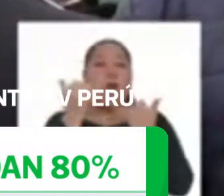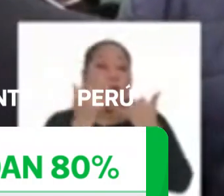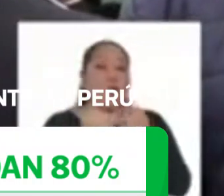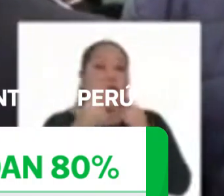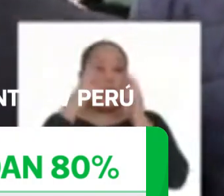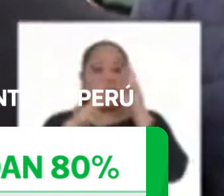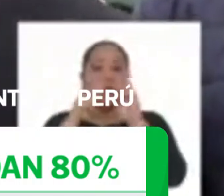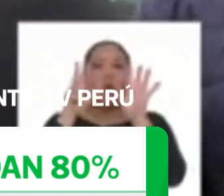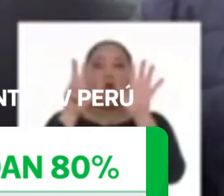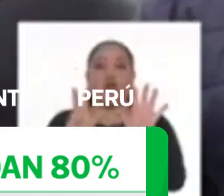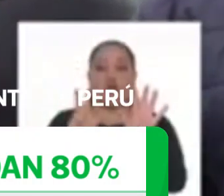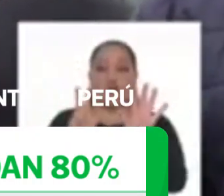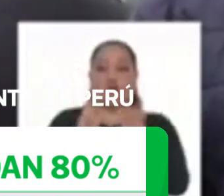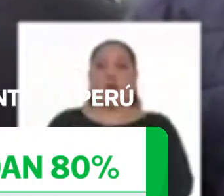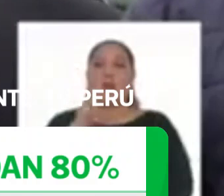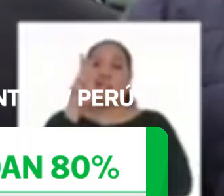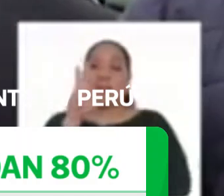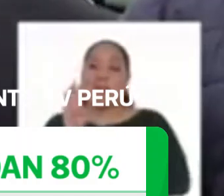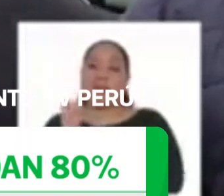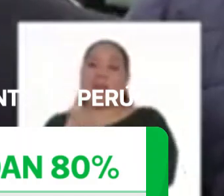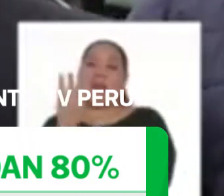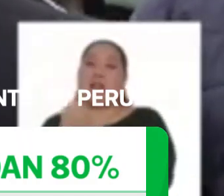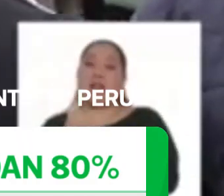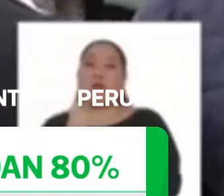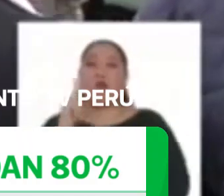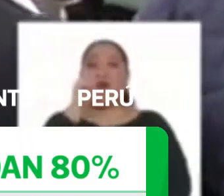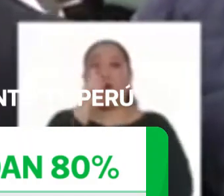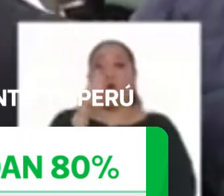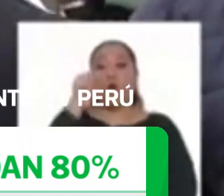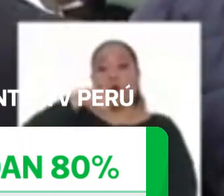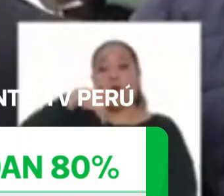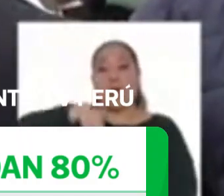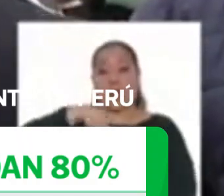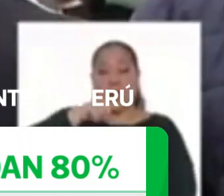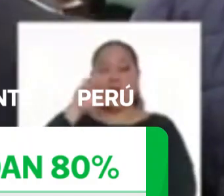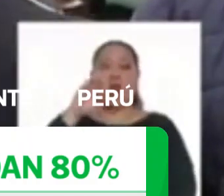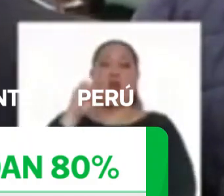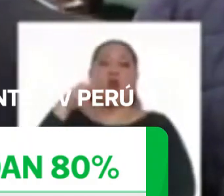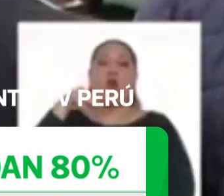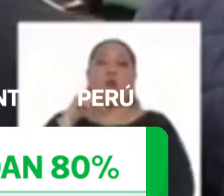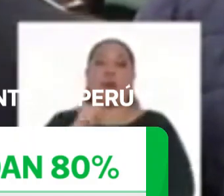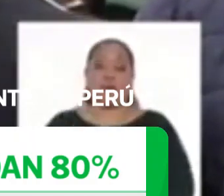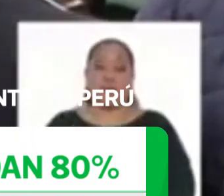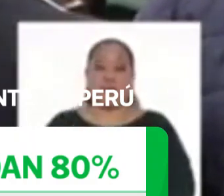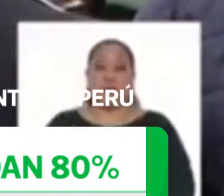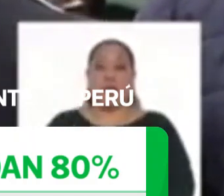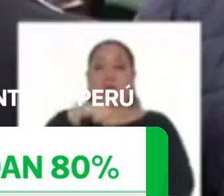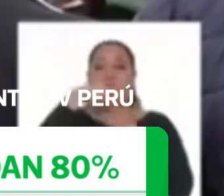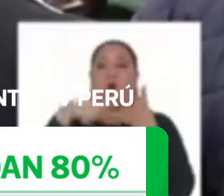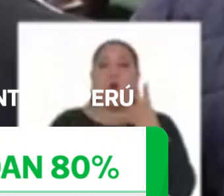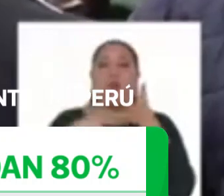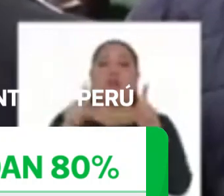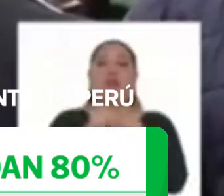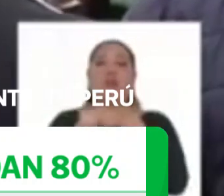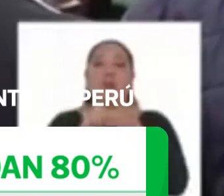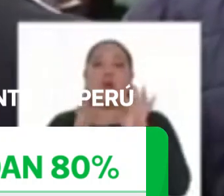casos, 3 en Arequipa, había uno aquí en Comas, pero se ha detectado otros 4 que están